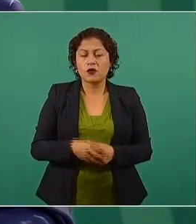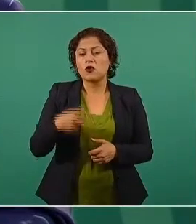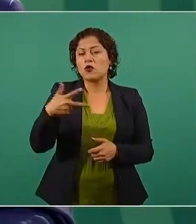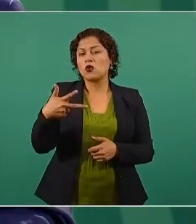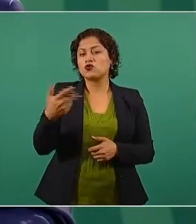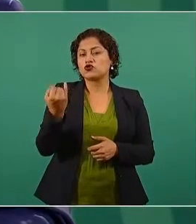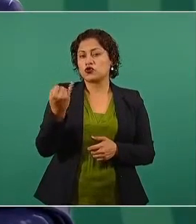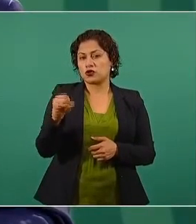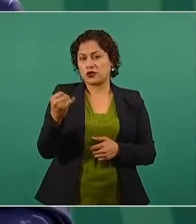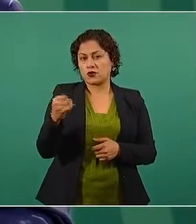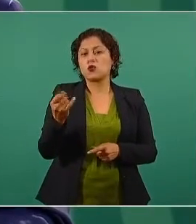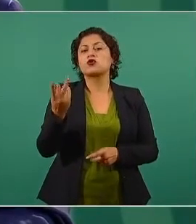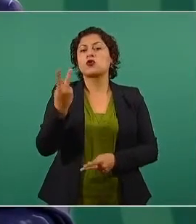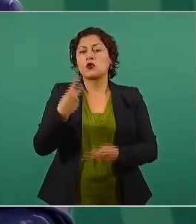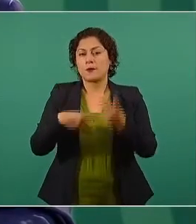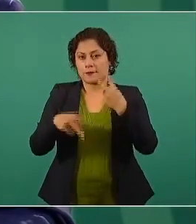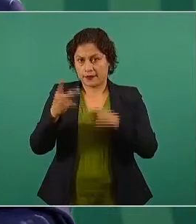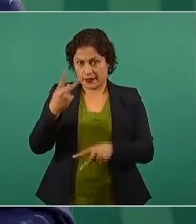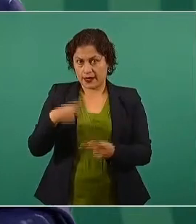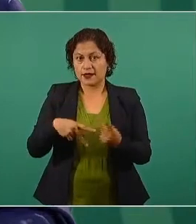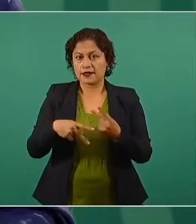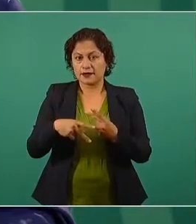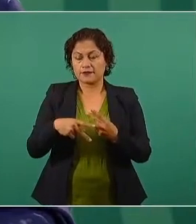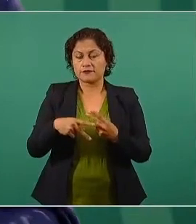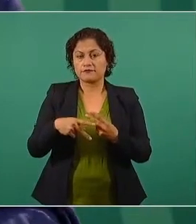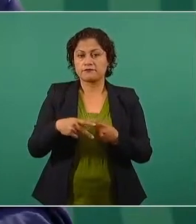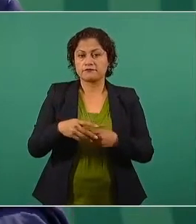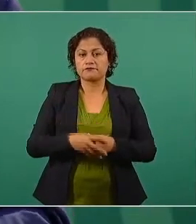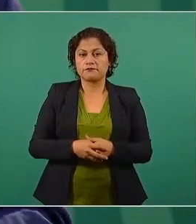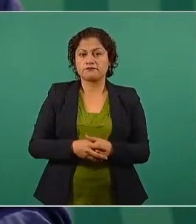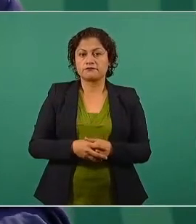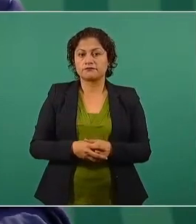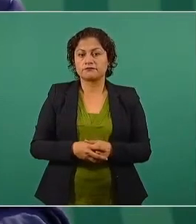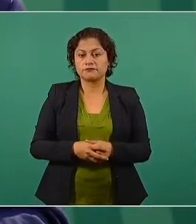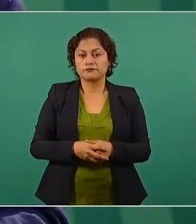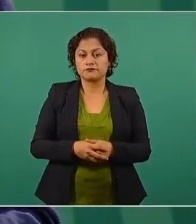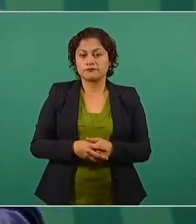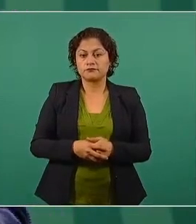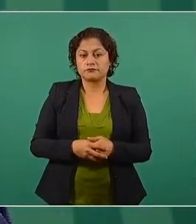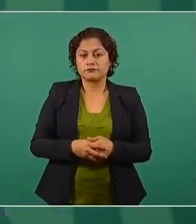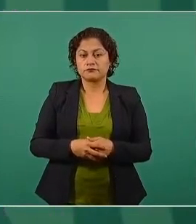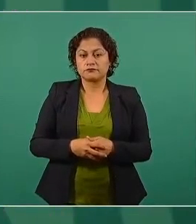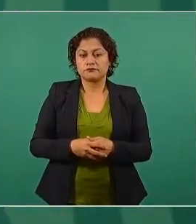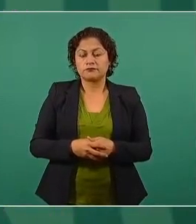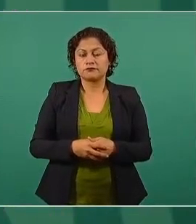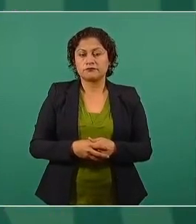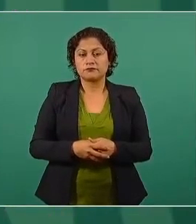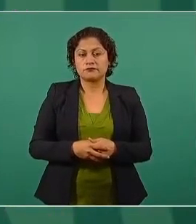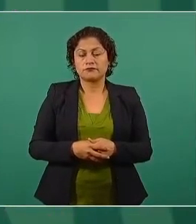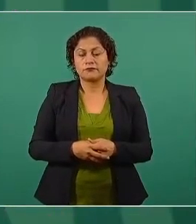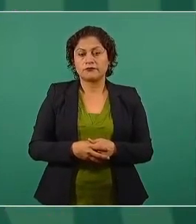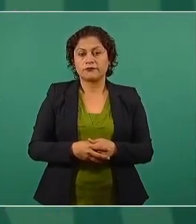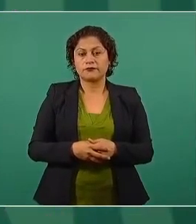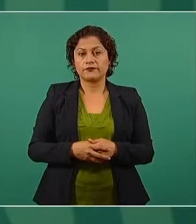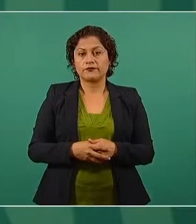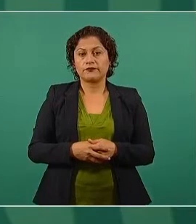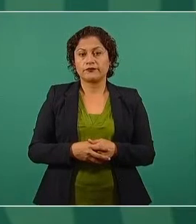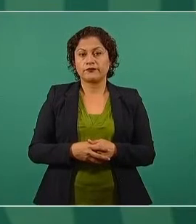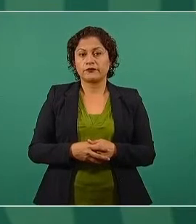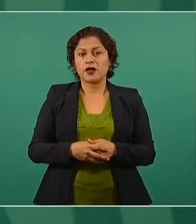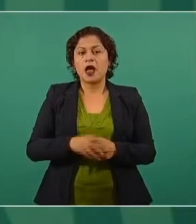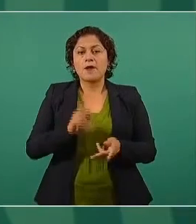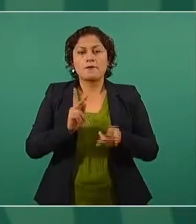junio va a estar con nosotros, pero el tema es lo relacionado